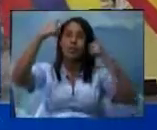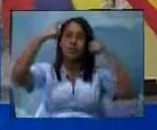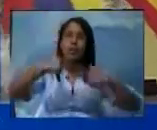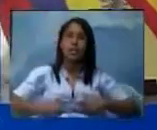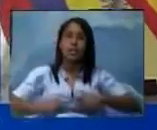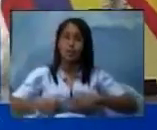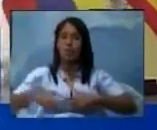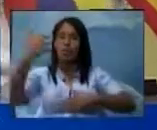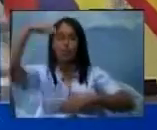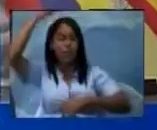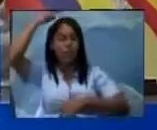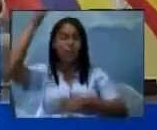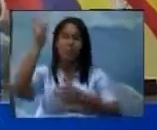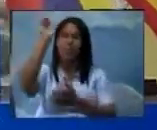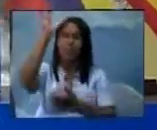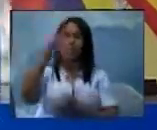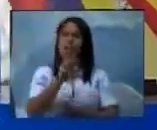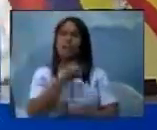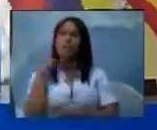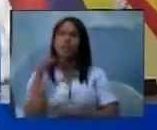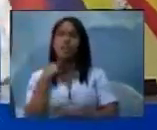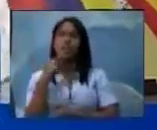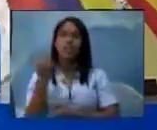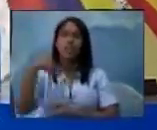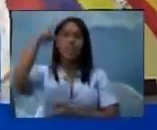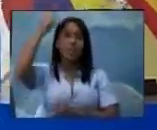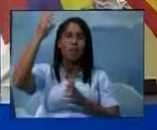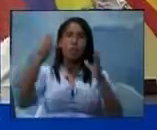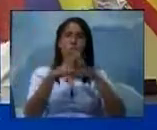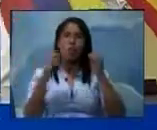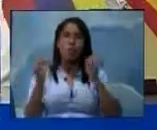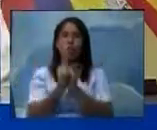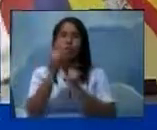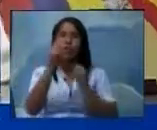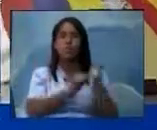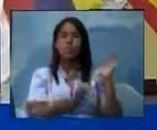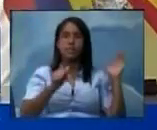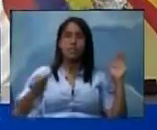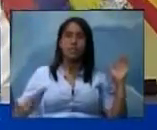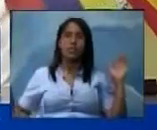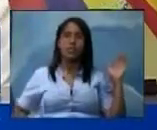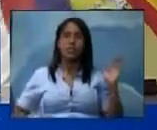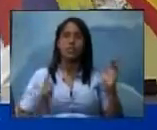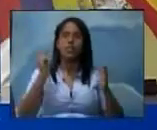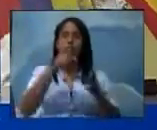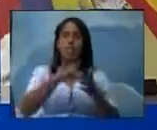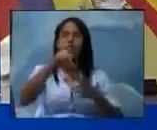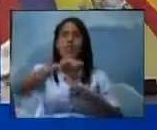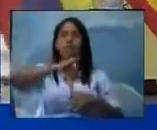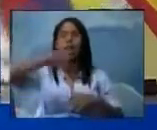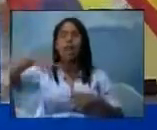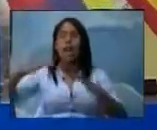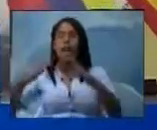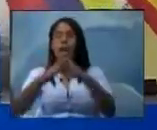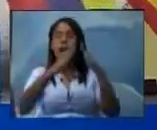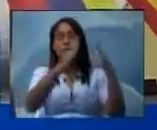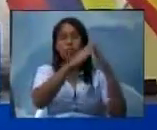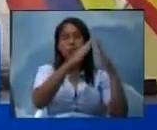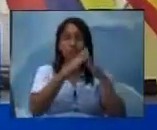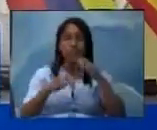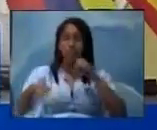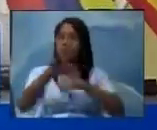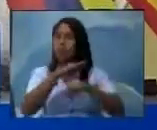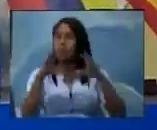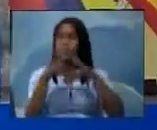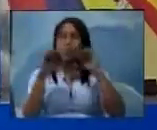seremos reyes. Amén. Y sacerdotes, y reinaremos con el Señor desde Jerusalén sobre